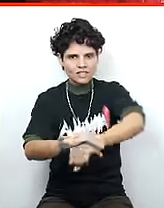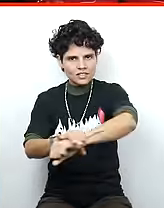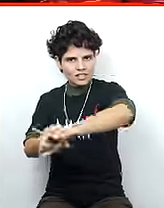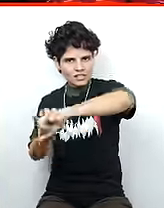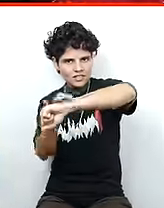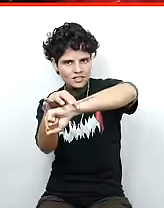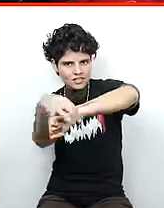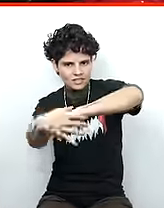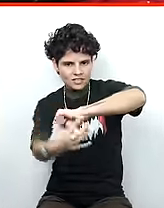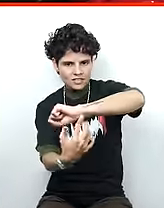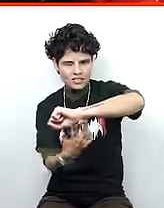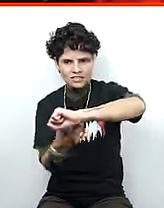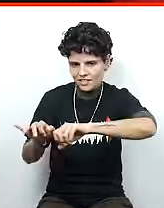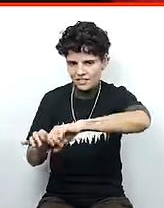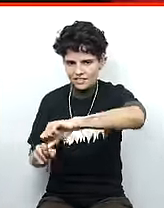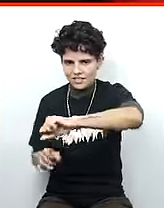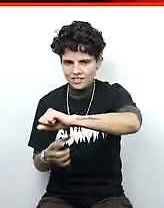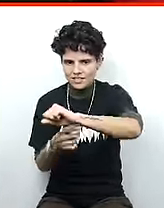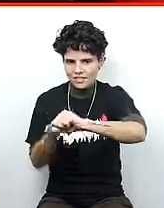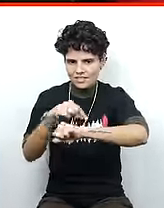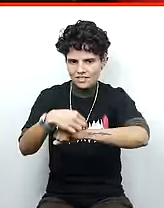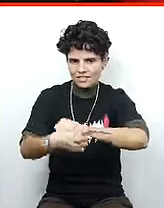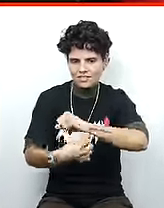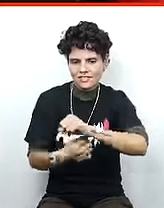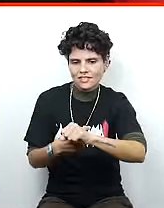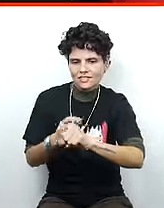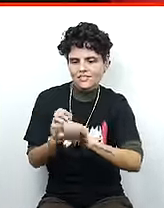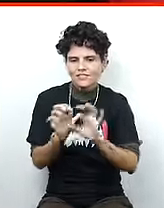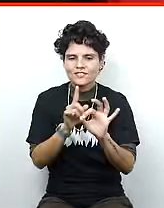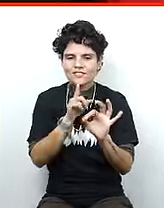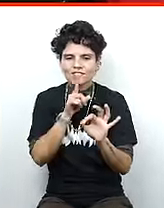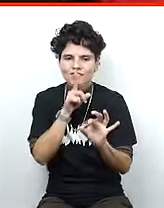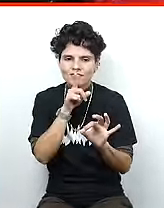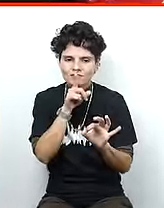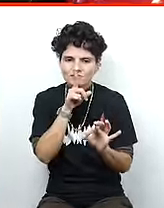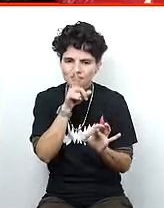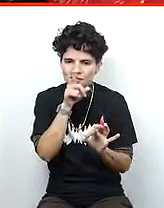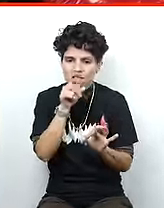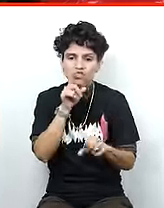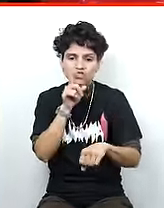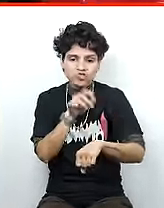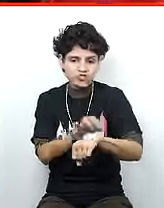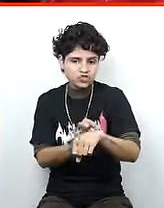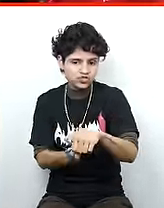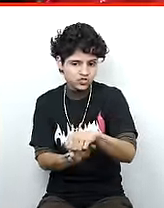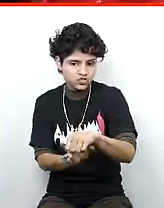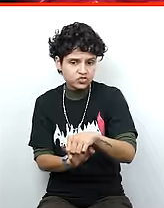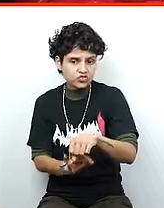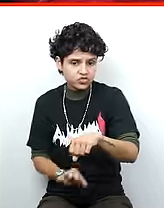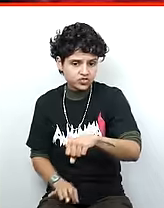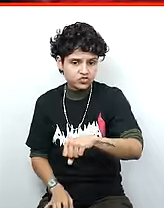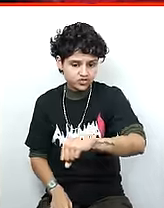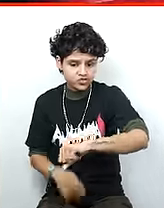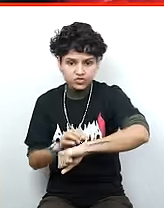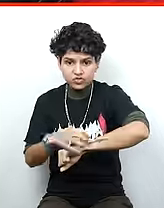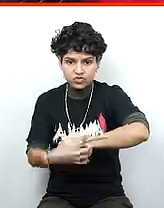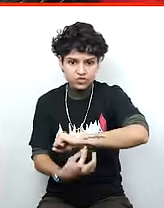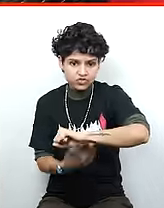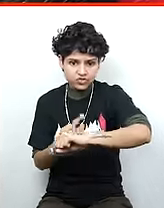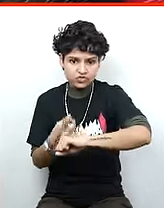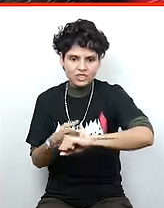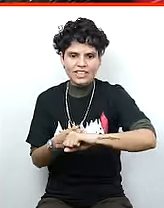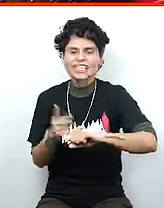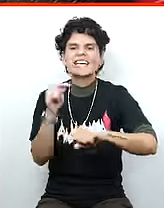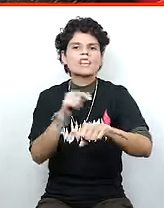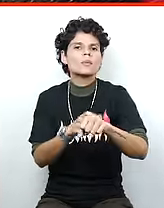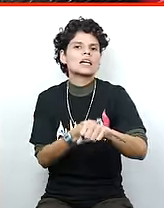línea. ¡Ah! ¿Te veo, no? Es verdad. Tienes manillera. ¿Tú tenías una de estas? Sí. Pero de estas, ah, no,